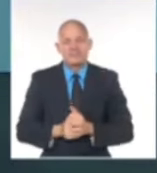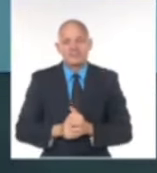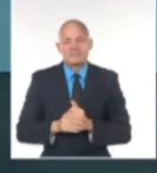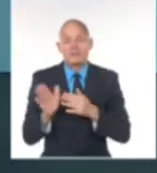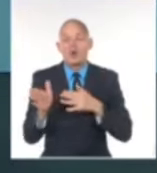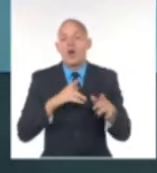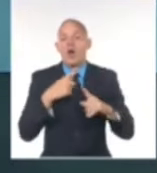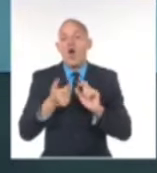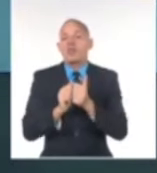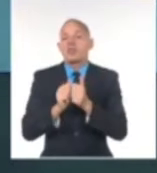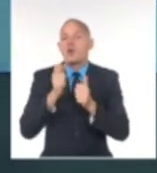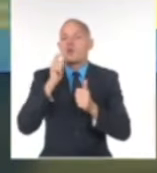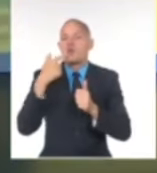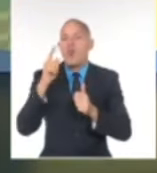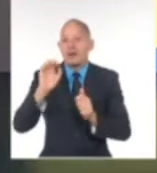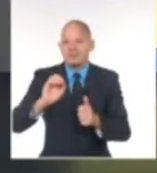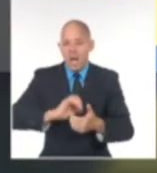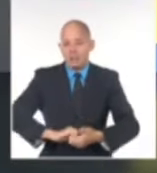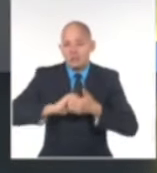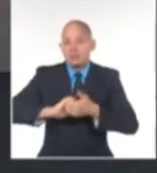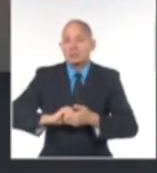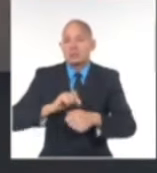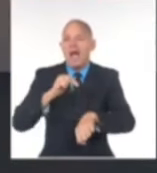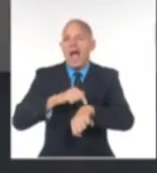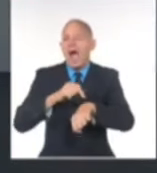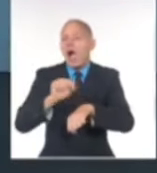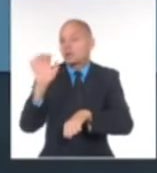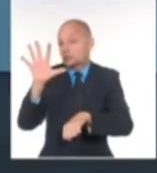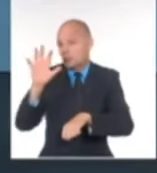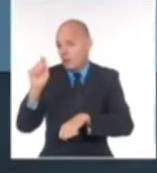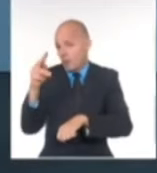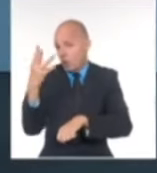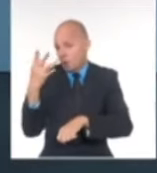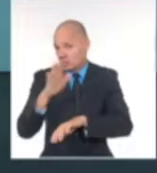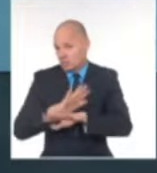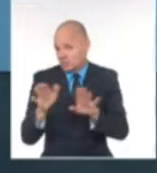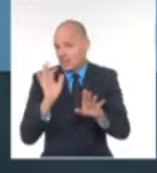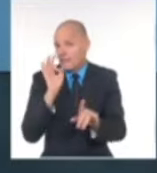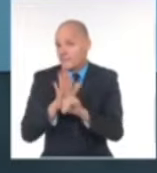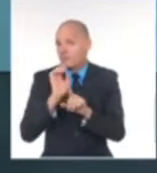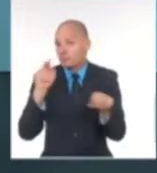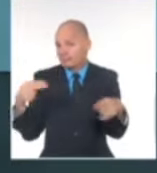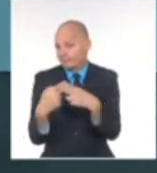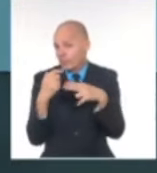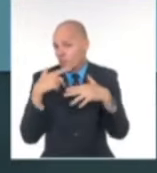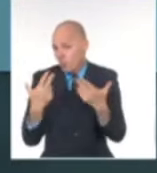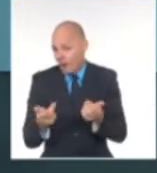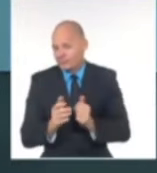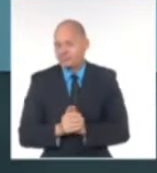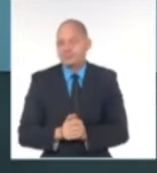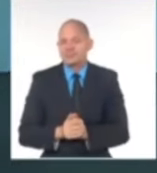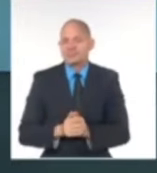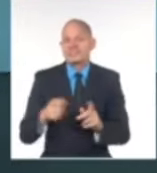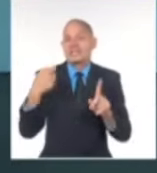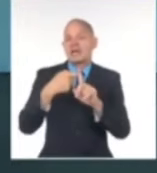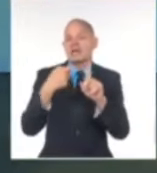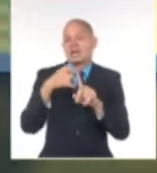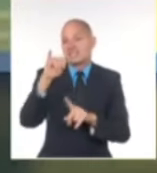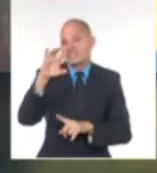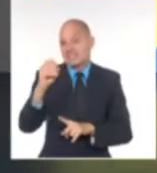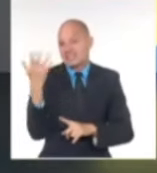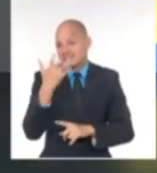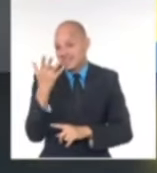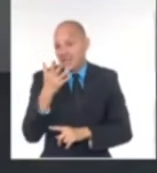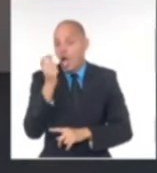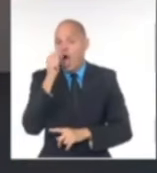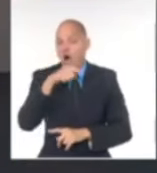lucha greco-romana, desde las 5 de la madrugada, reserva los siguientes combates. En la división de los 60 kilogramos, Kevin de Armas